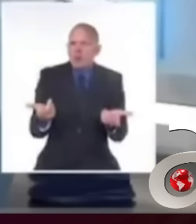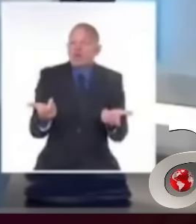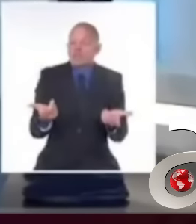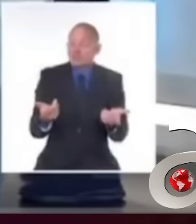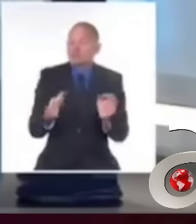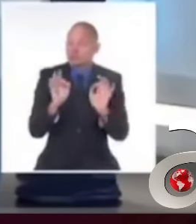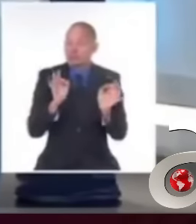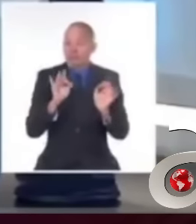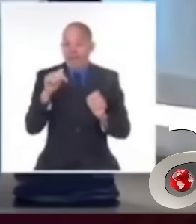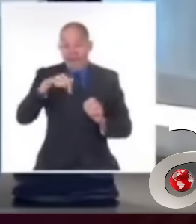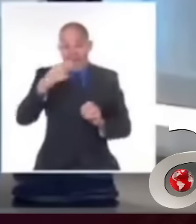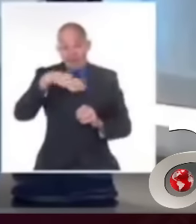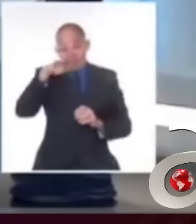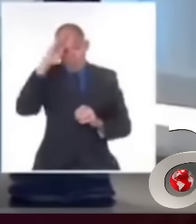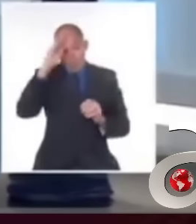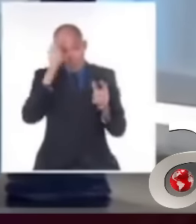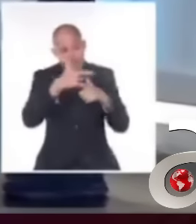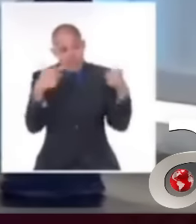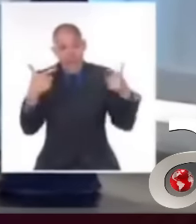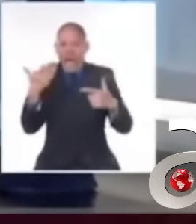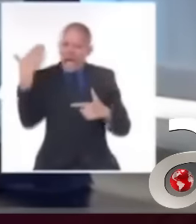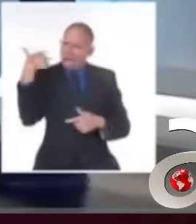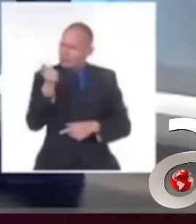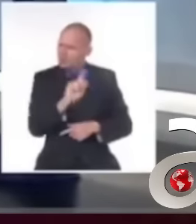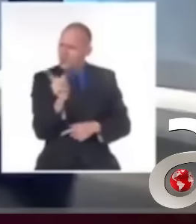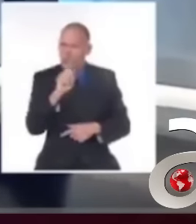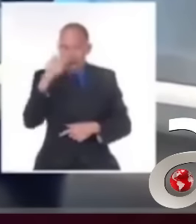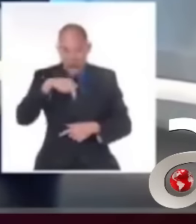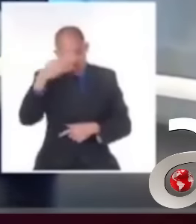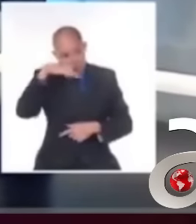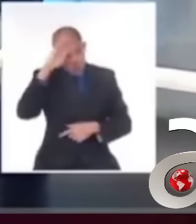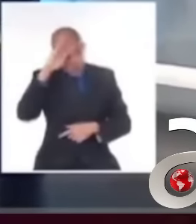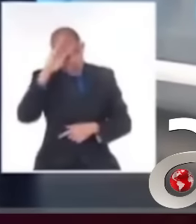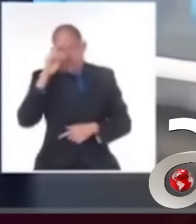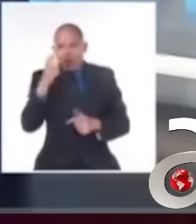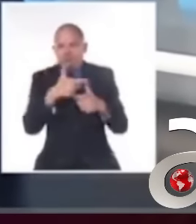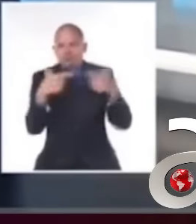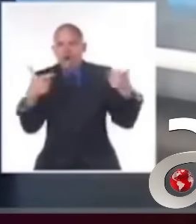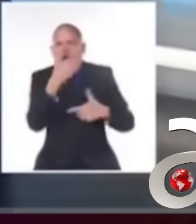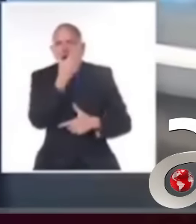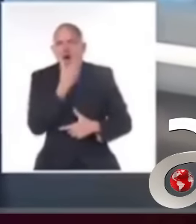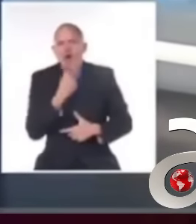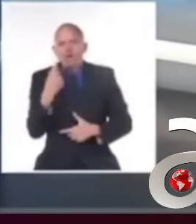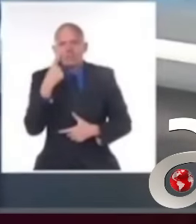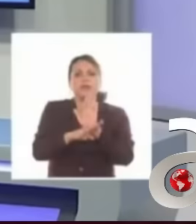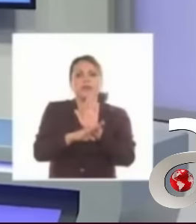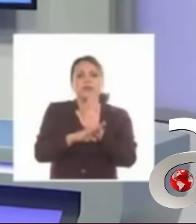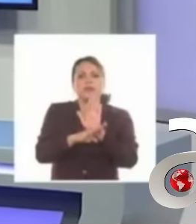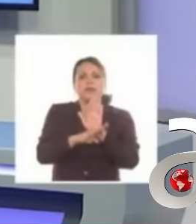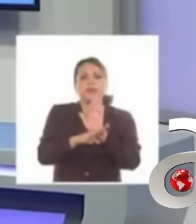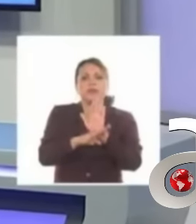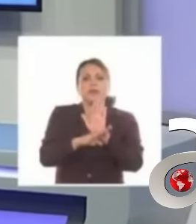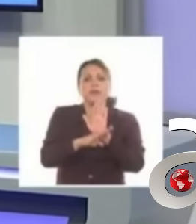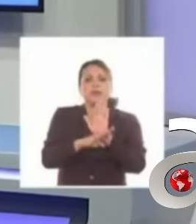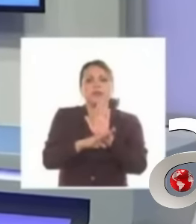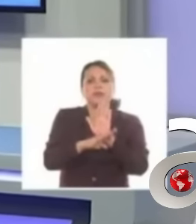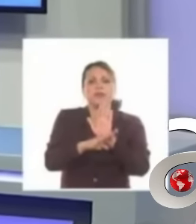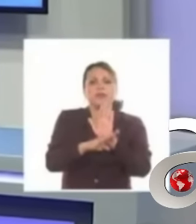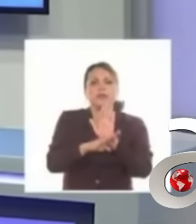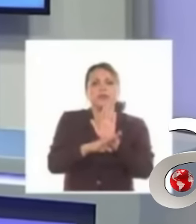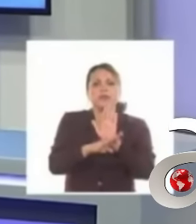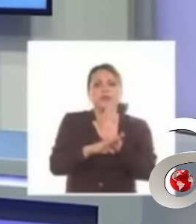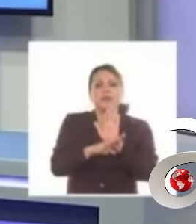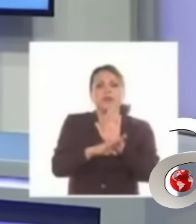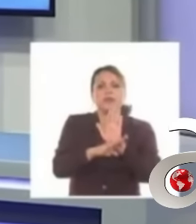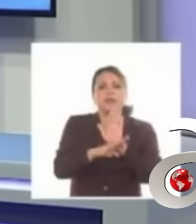carácter cosmopolita, son las más afectadas por el aumento del consumo de drogas a edades cada vez más tempranas. En La Habana,